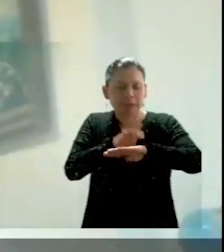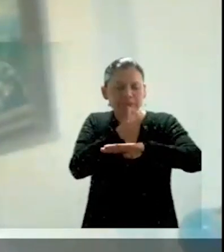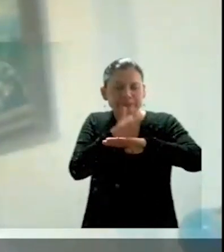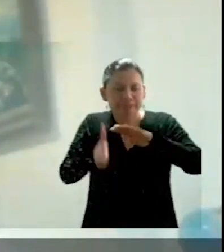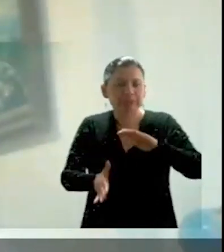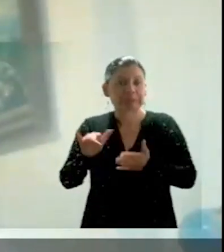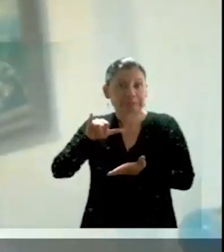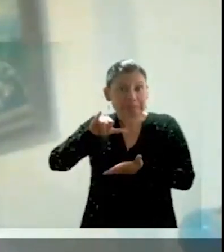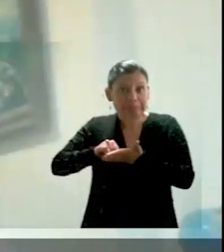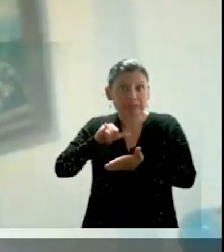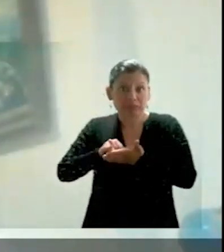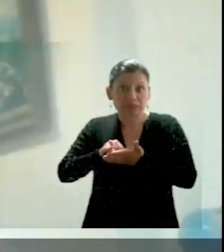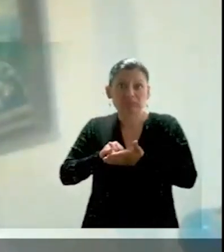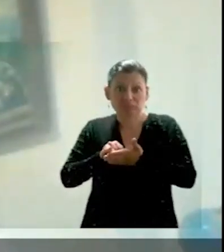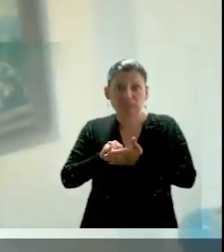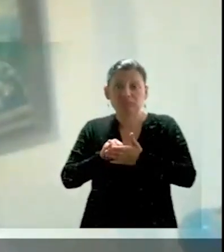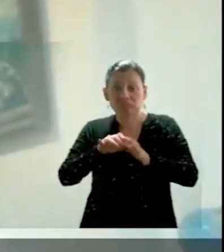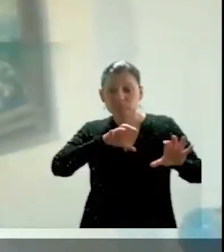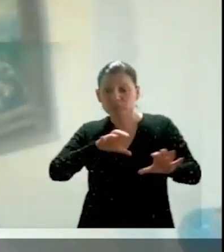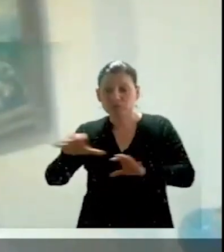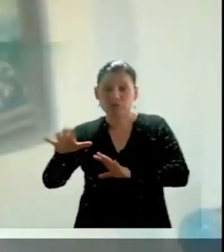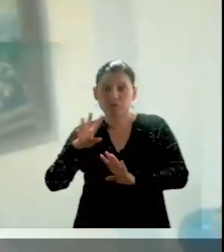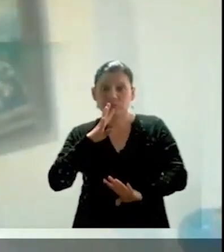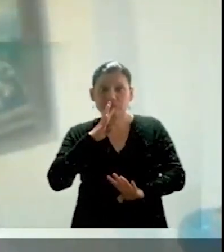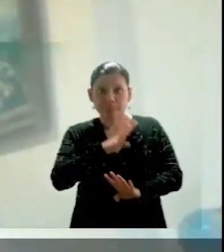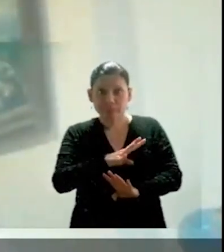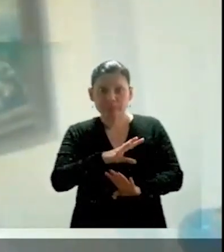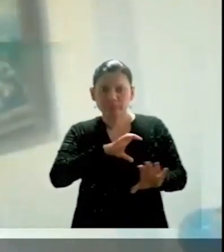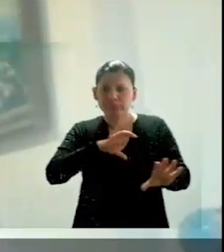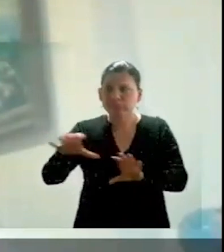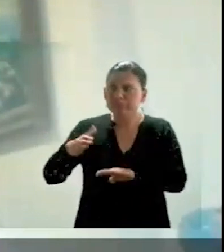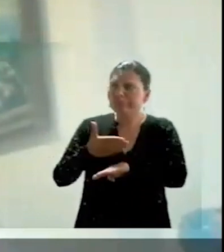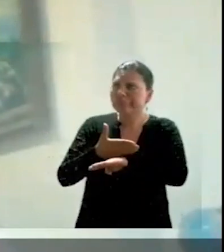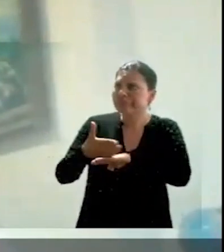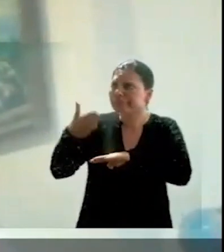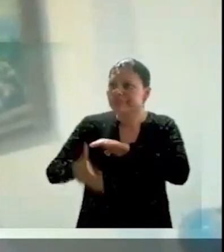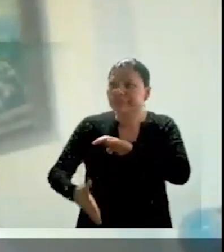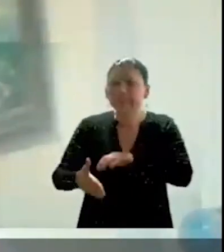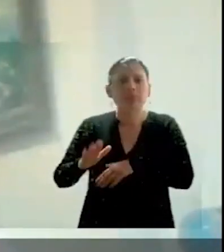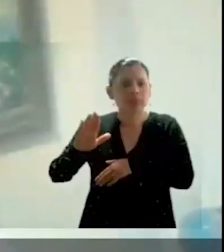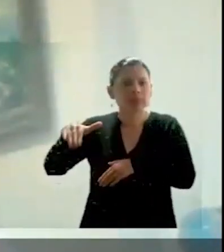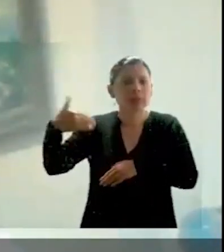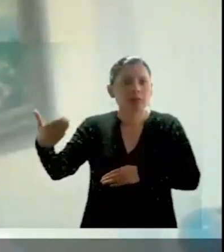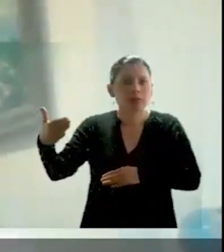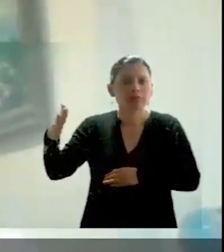también es una violación del debido proceso si se interpuso luego